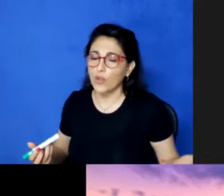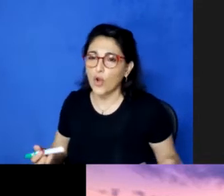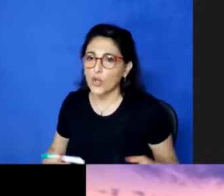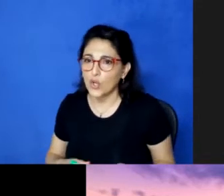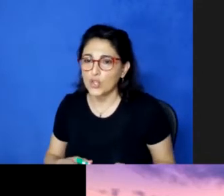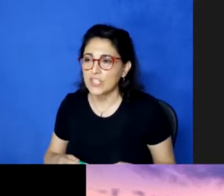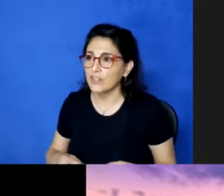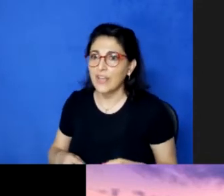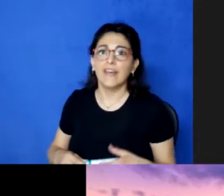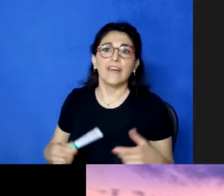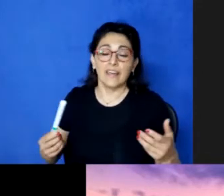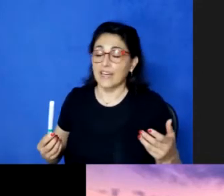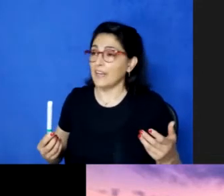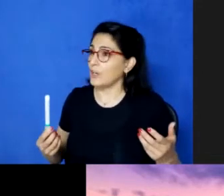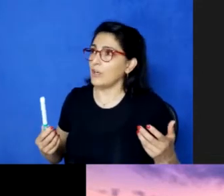ustedes los dos lo conocieron,